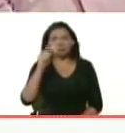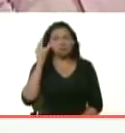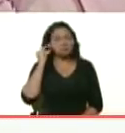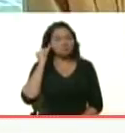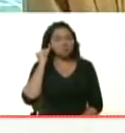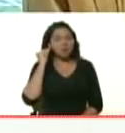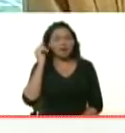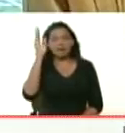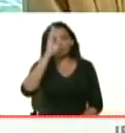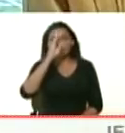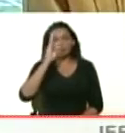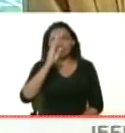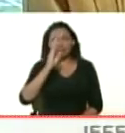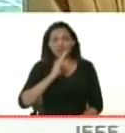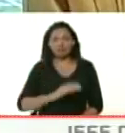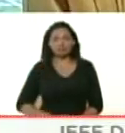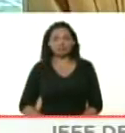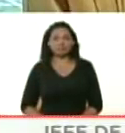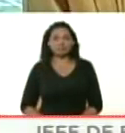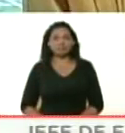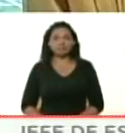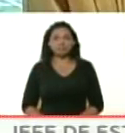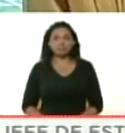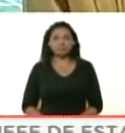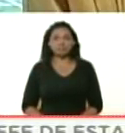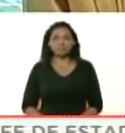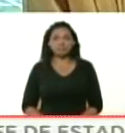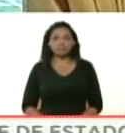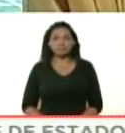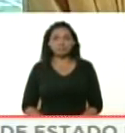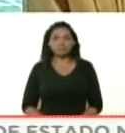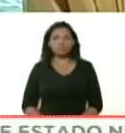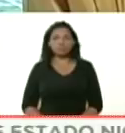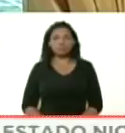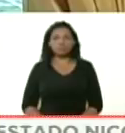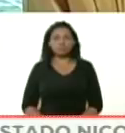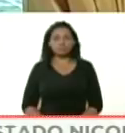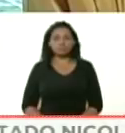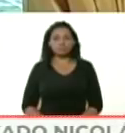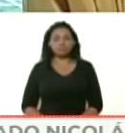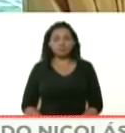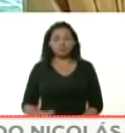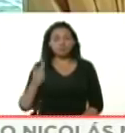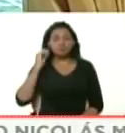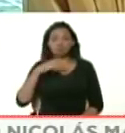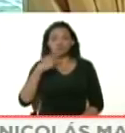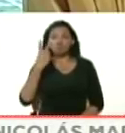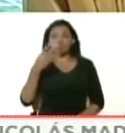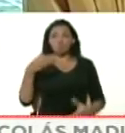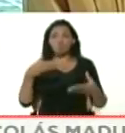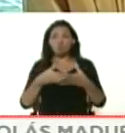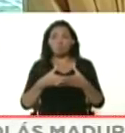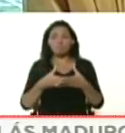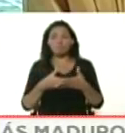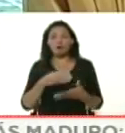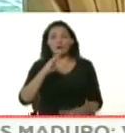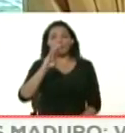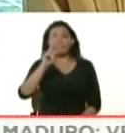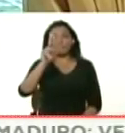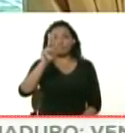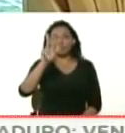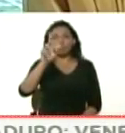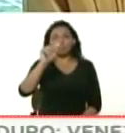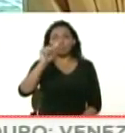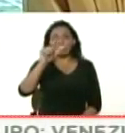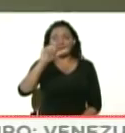de Barinas, Santa Bárbara de Barinas. Dalia, vocera del sector bufalino. Buenas